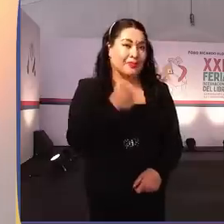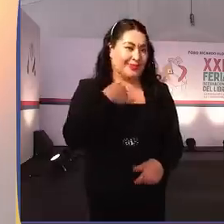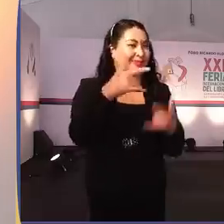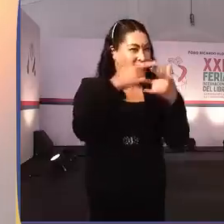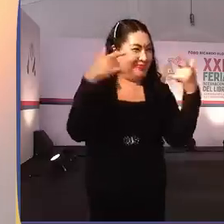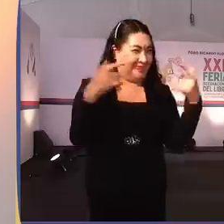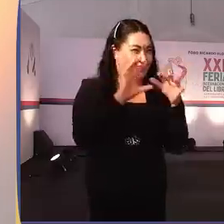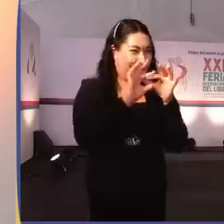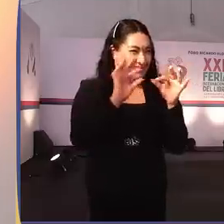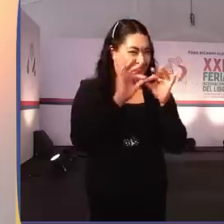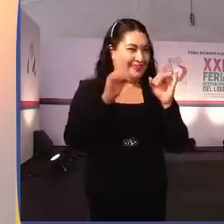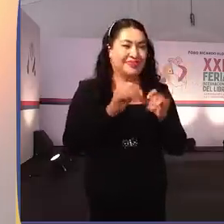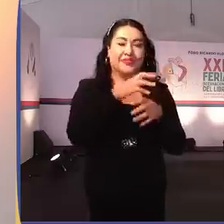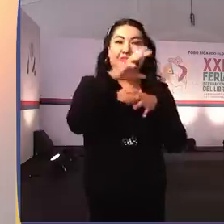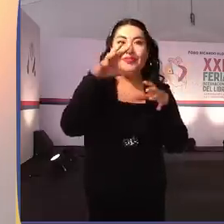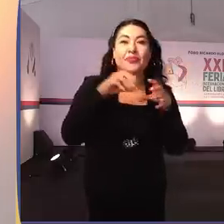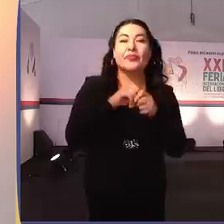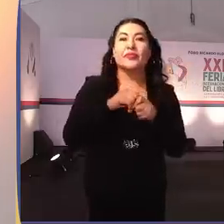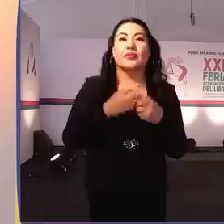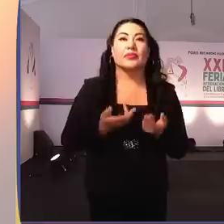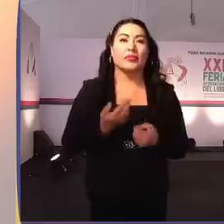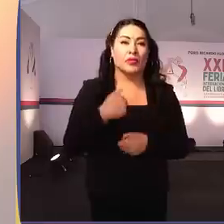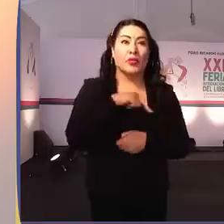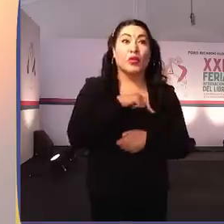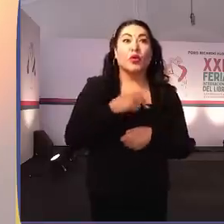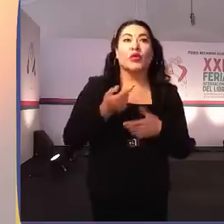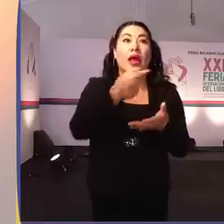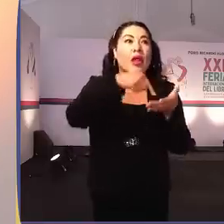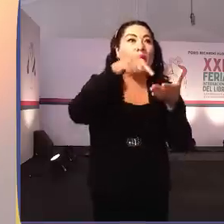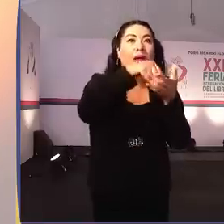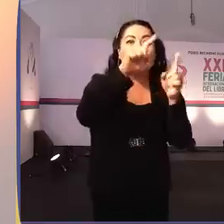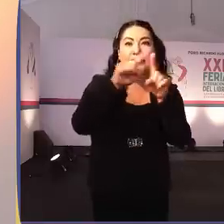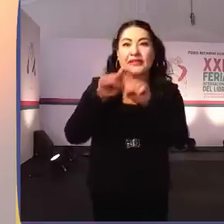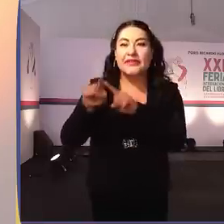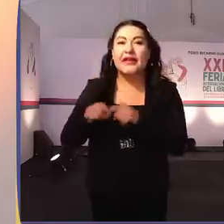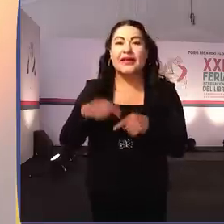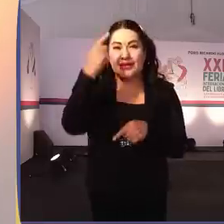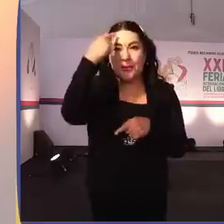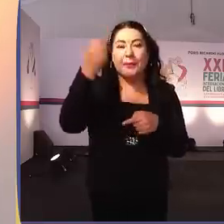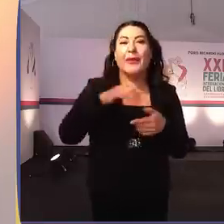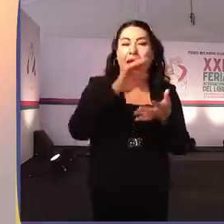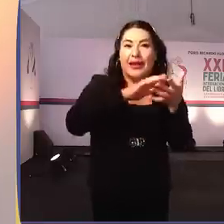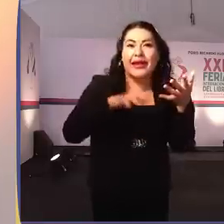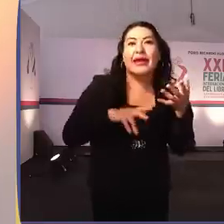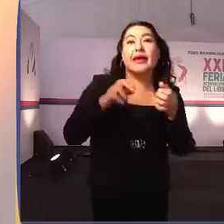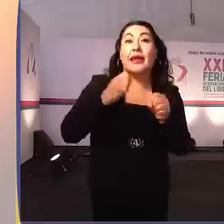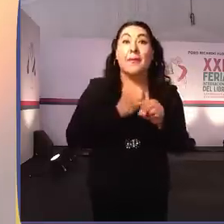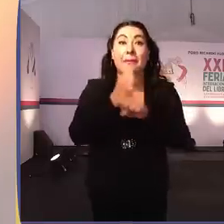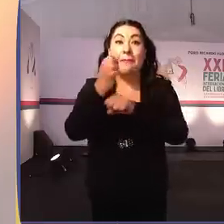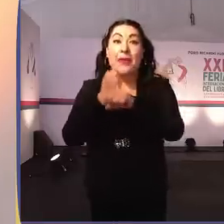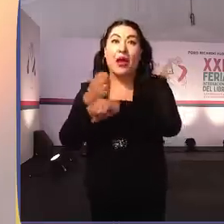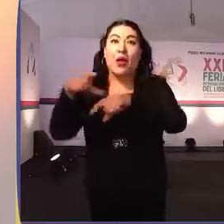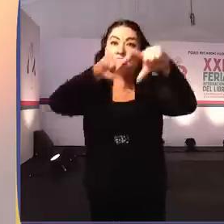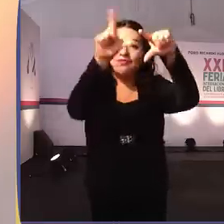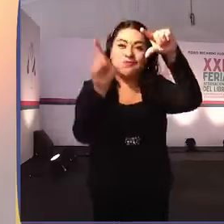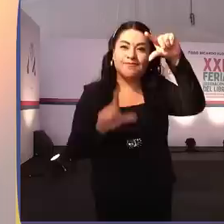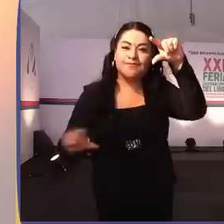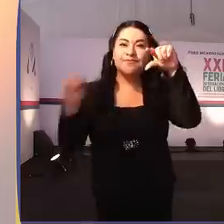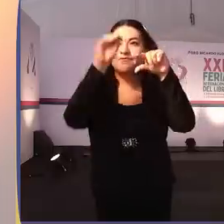anécdota completa. Hacemos nosotros fandangos por la lectura en los estados del país, tratando